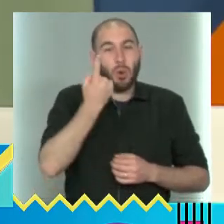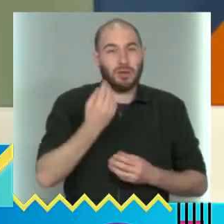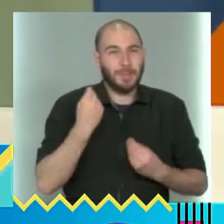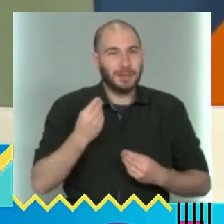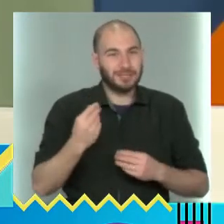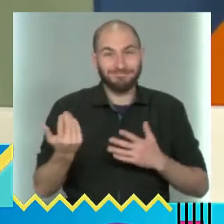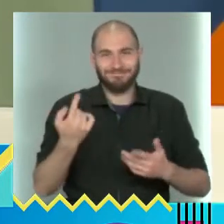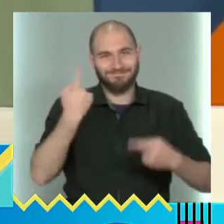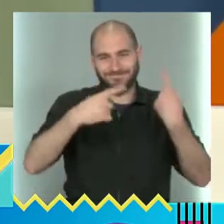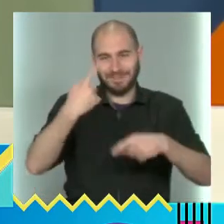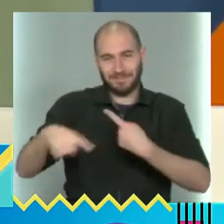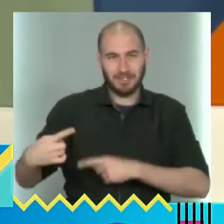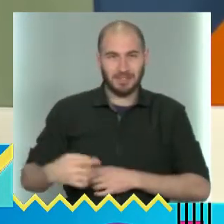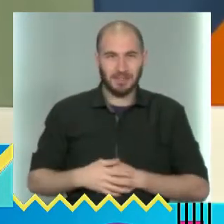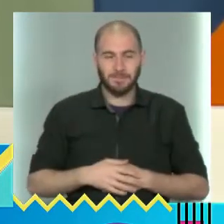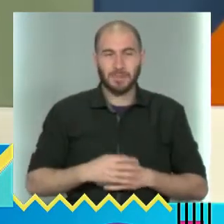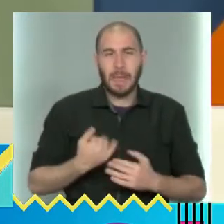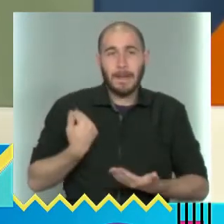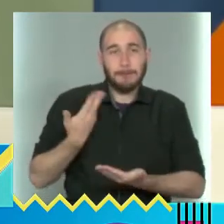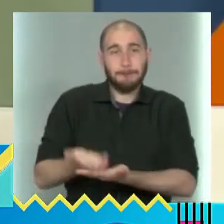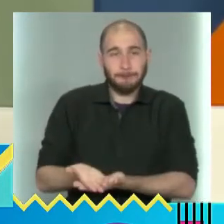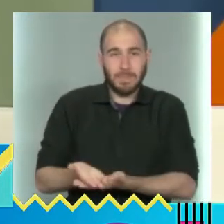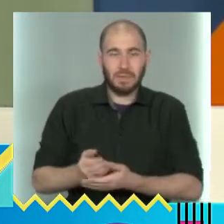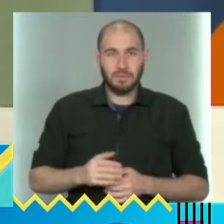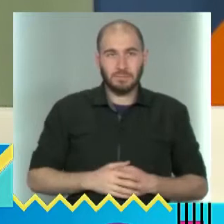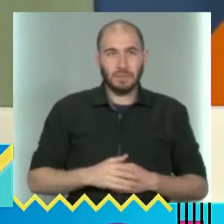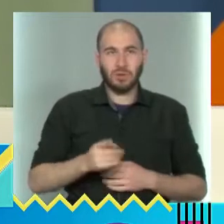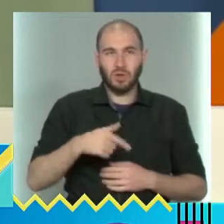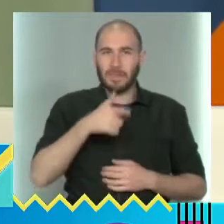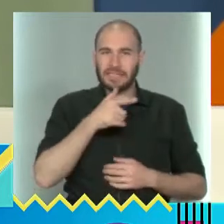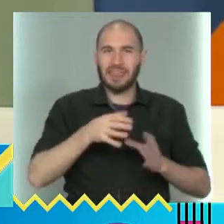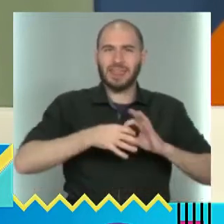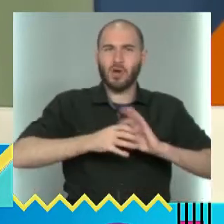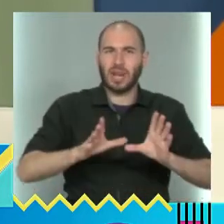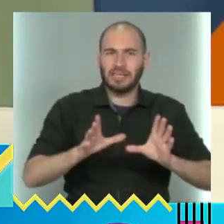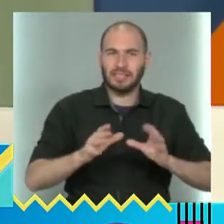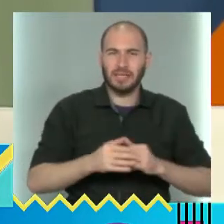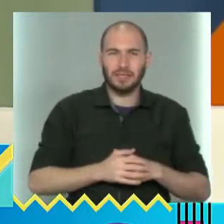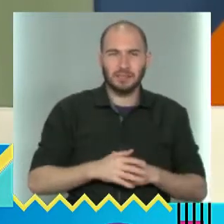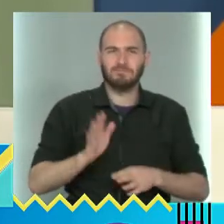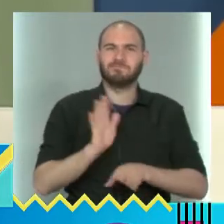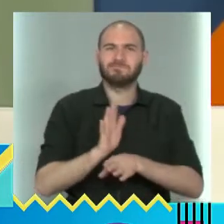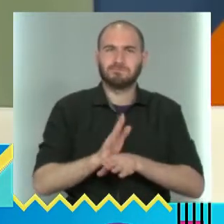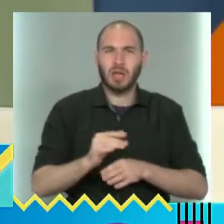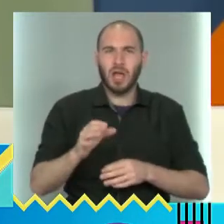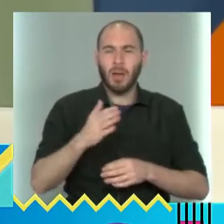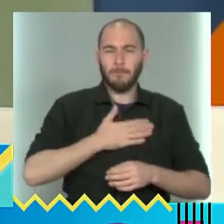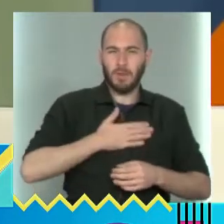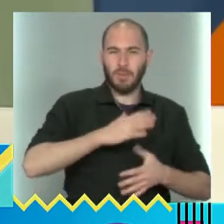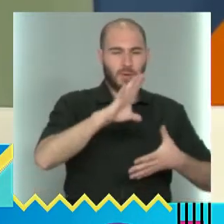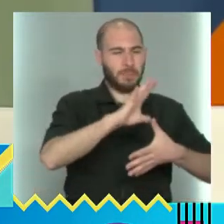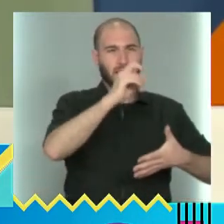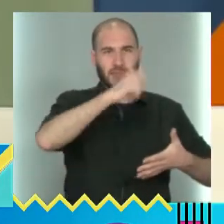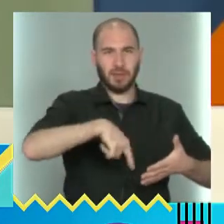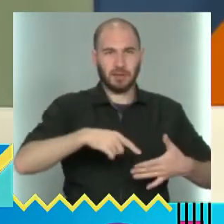pasado, eran múltiples factores. Se pedía si lo entendemos como democracia en el sentido occidental del